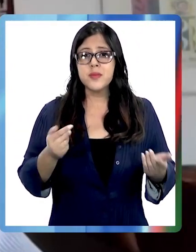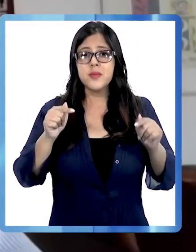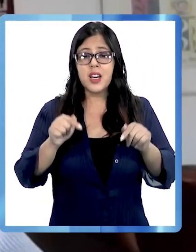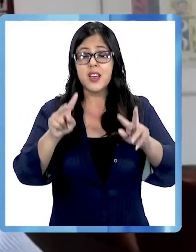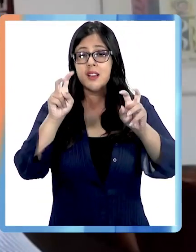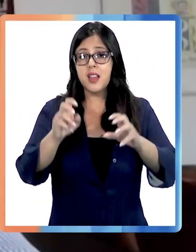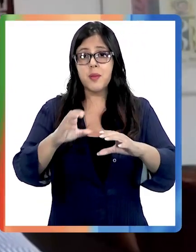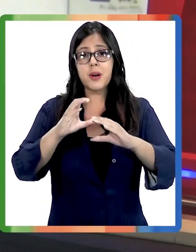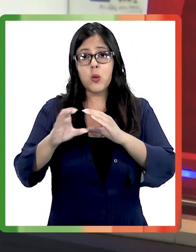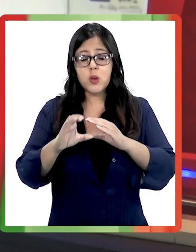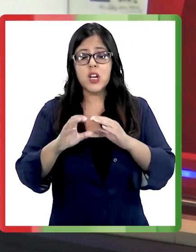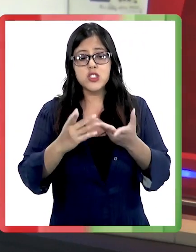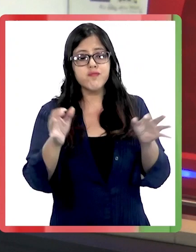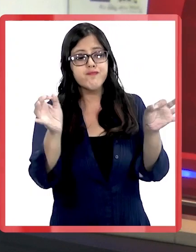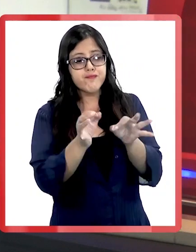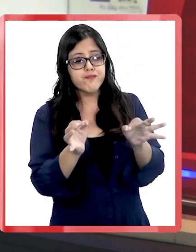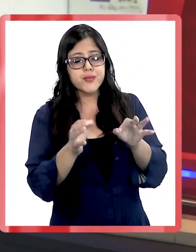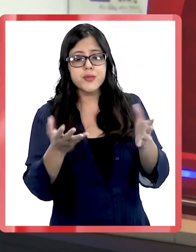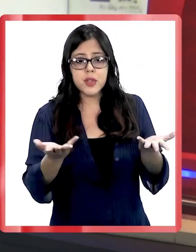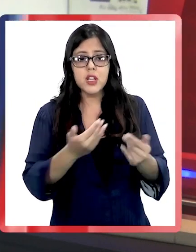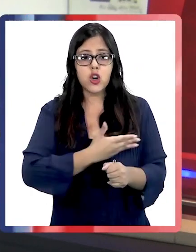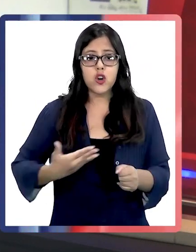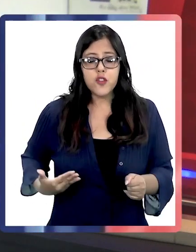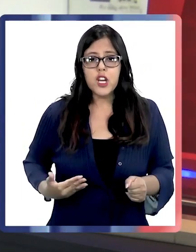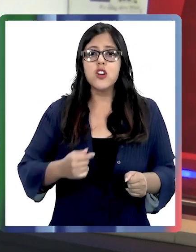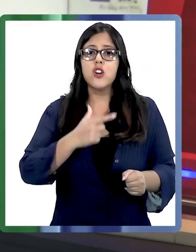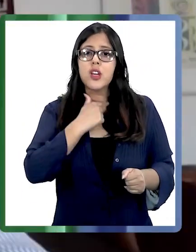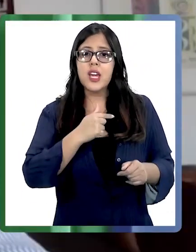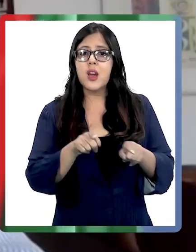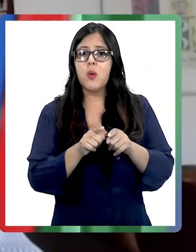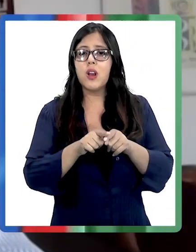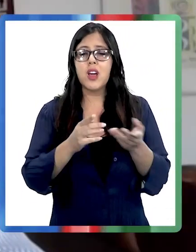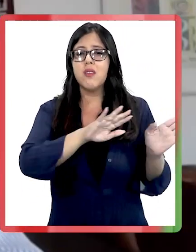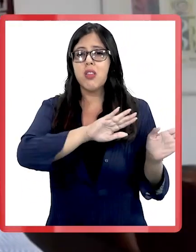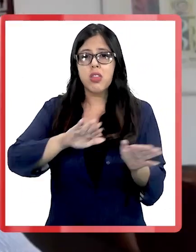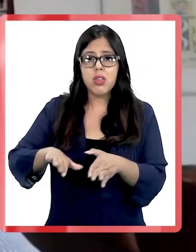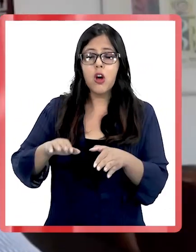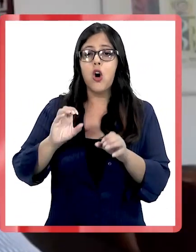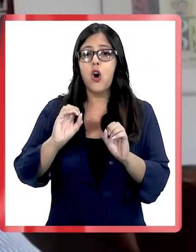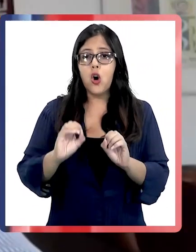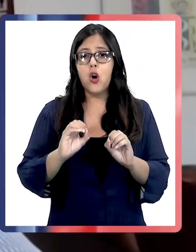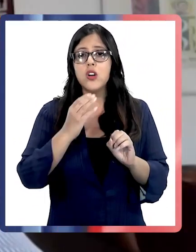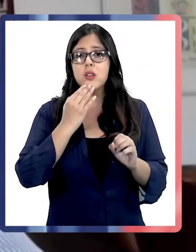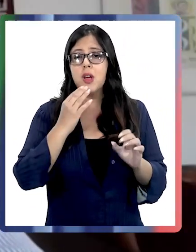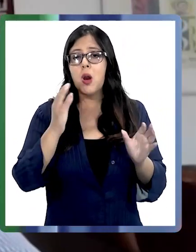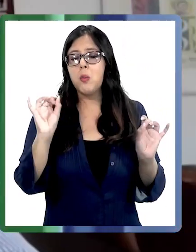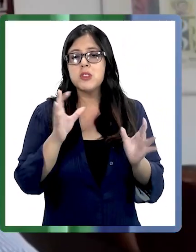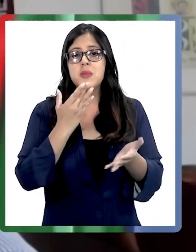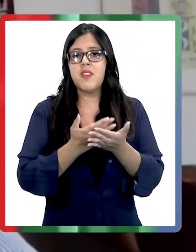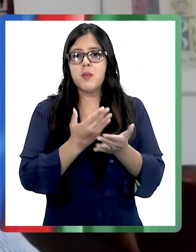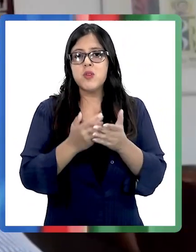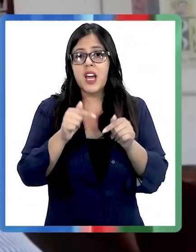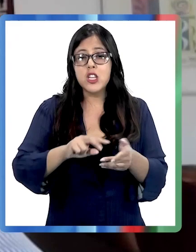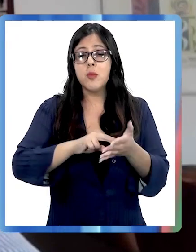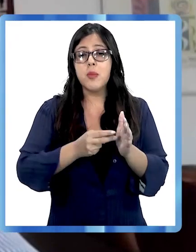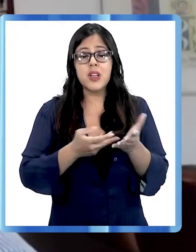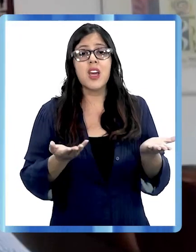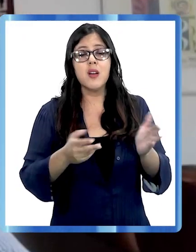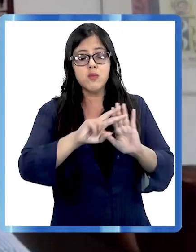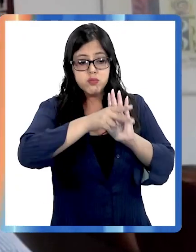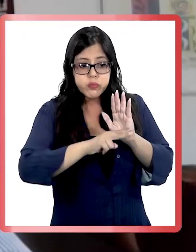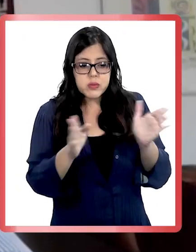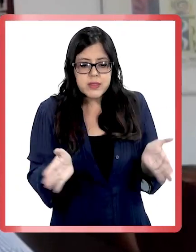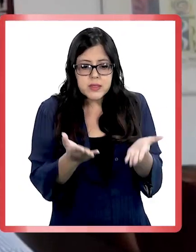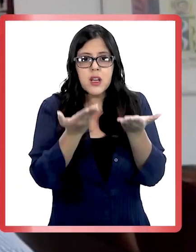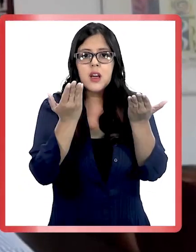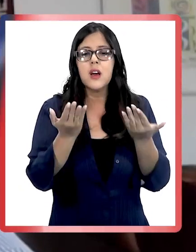presión comunicacional se plantea el que el gobierno quisiera dejarlas caer o que el gobierno, en el fondo, se va a aprovechar de esta crisis para empujar la